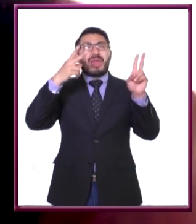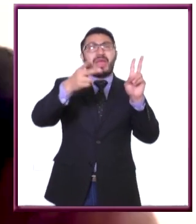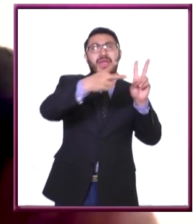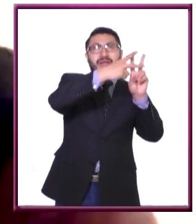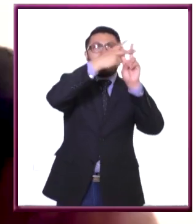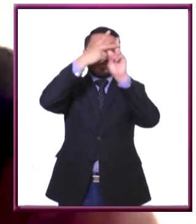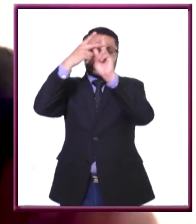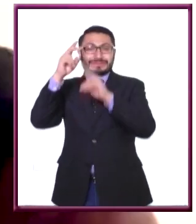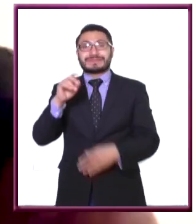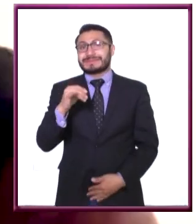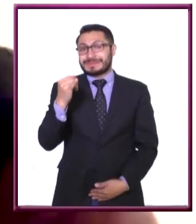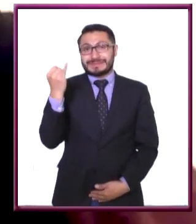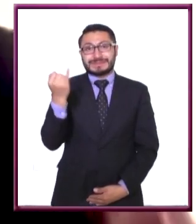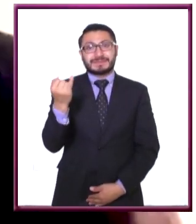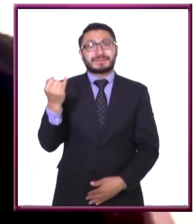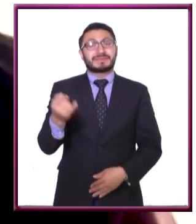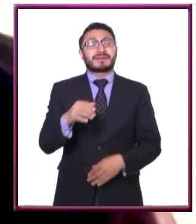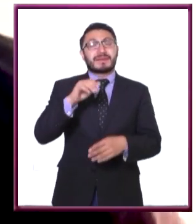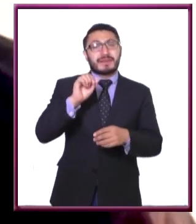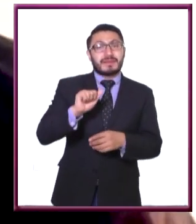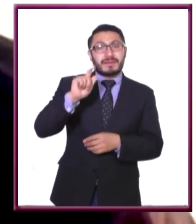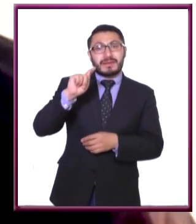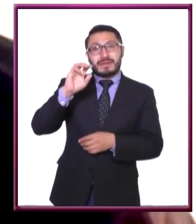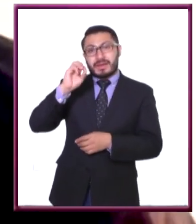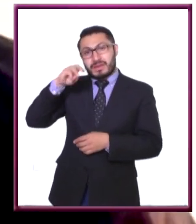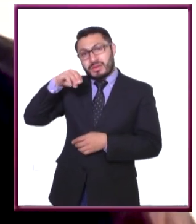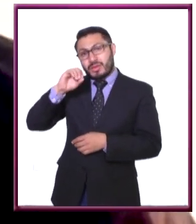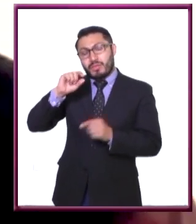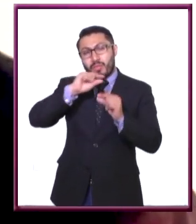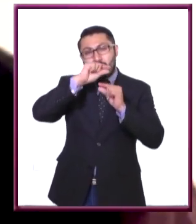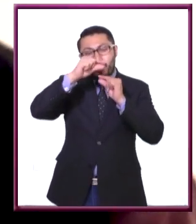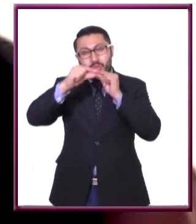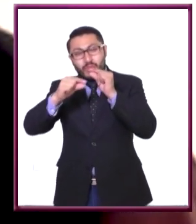cerca de las estrellas. Entonces, los átomos tienen